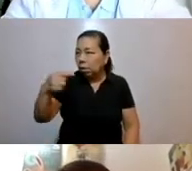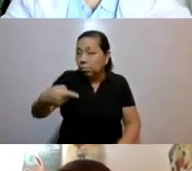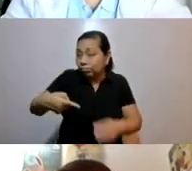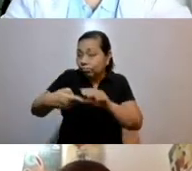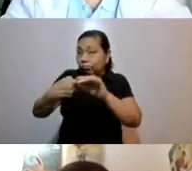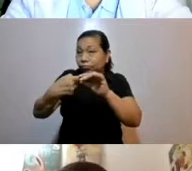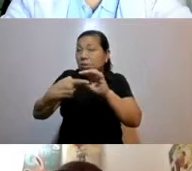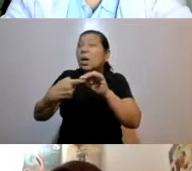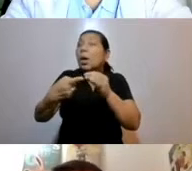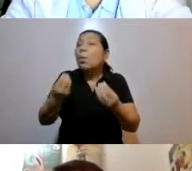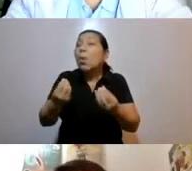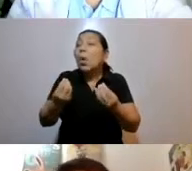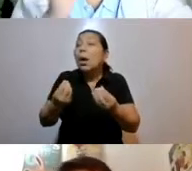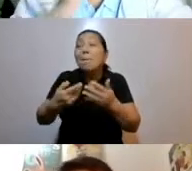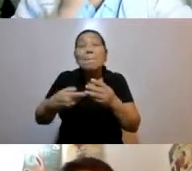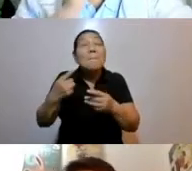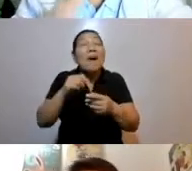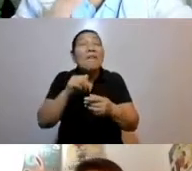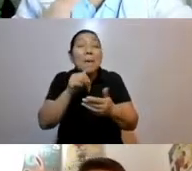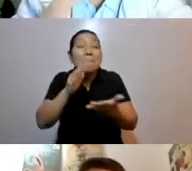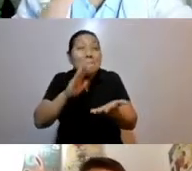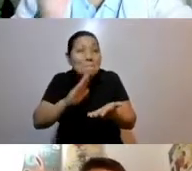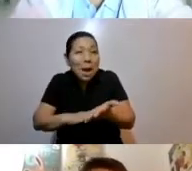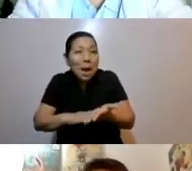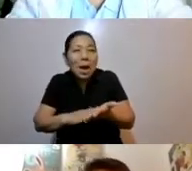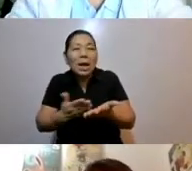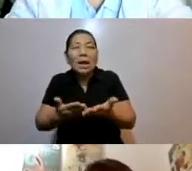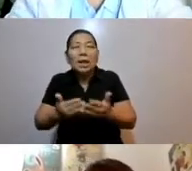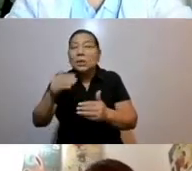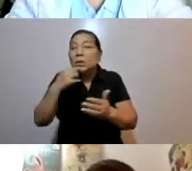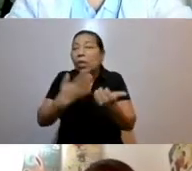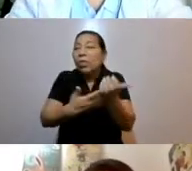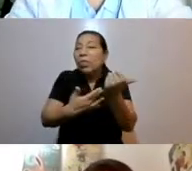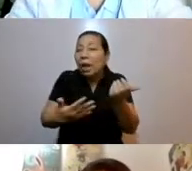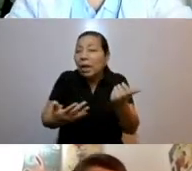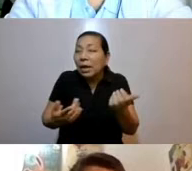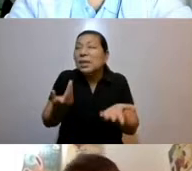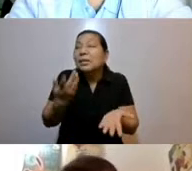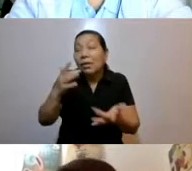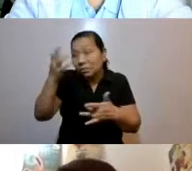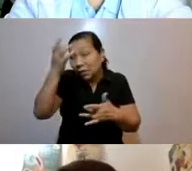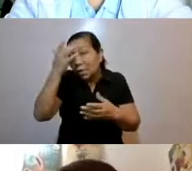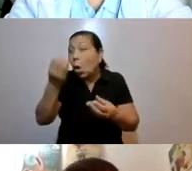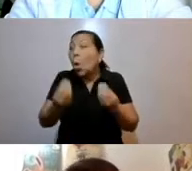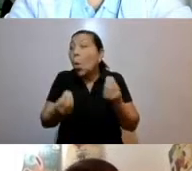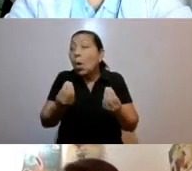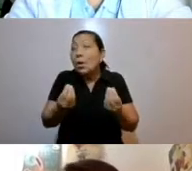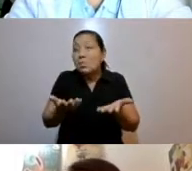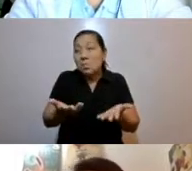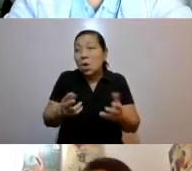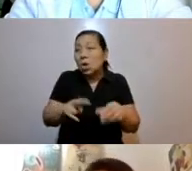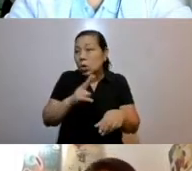eréctiles orgánicas son vasculares, o sea, una falla en la vasculatura. Y aquí tenemos enfermedades tan